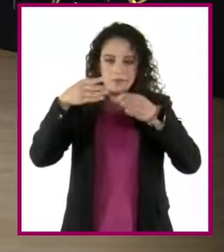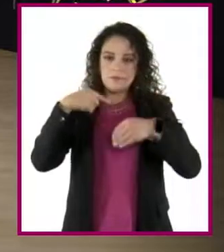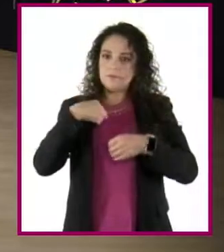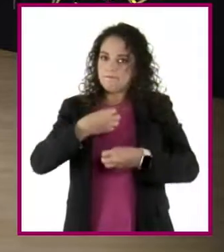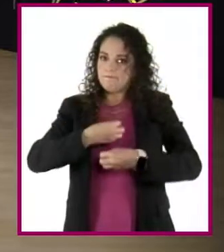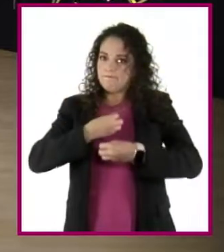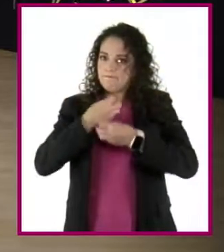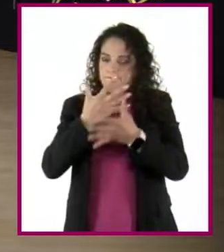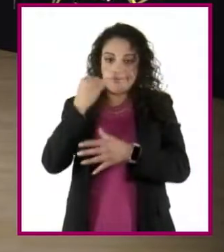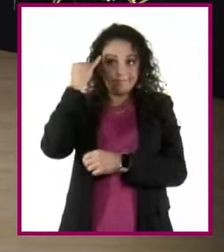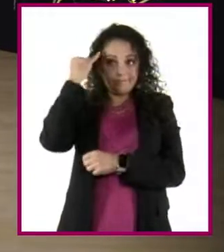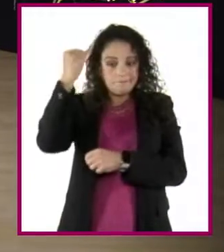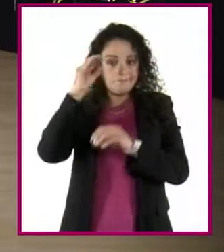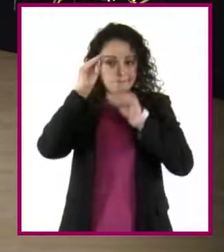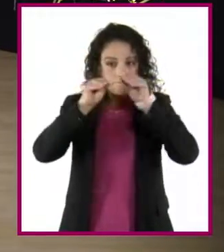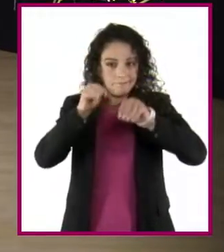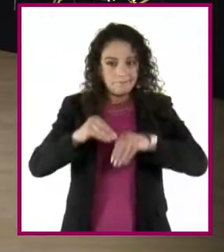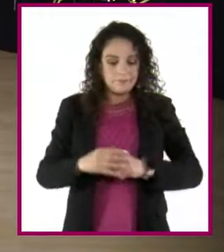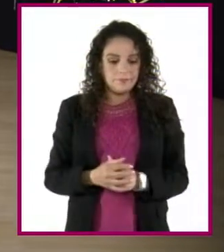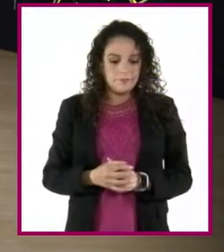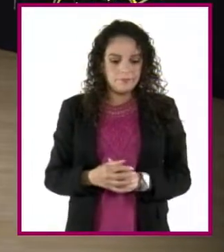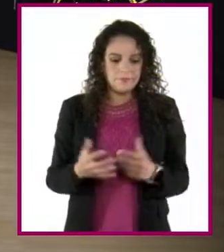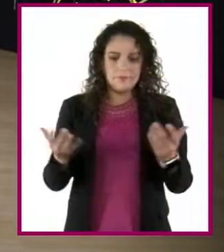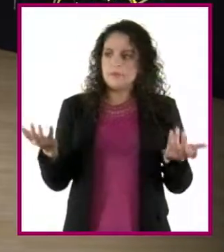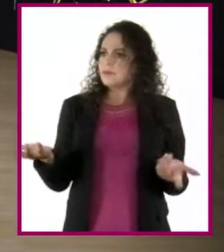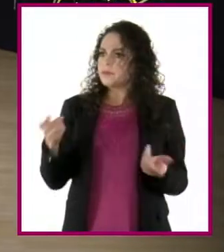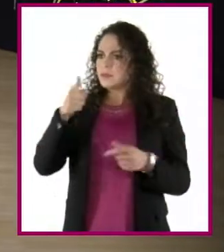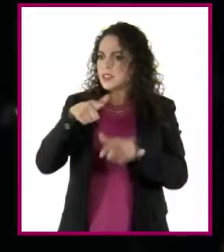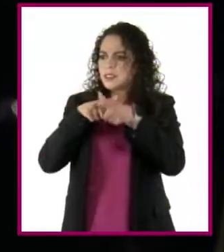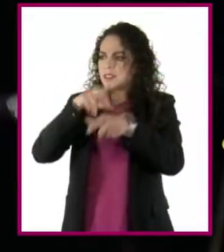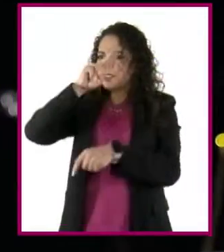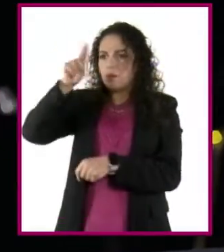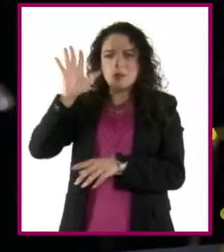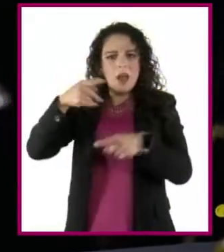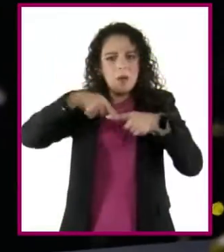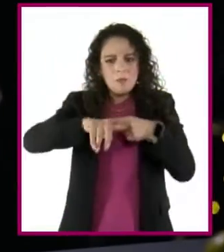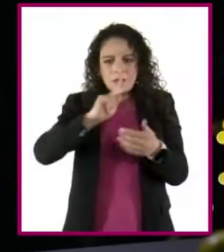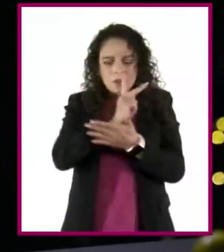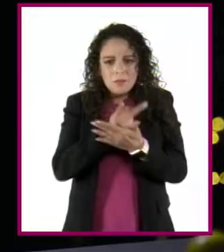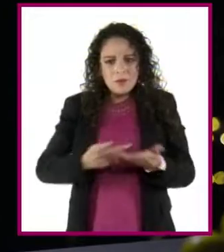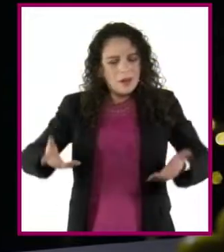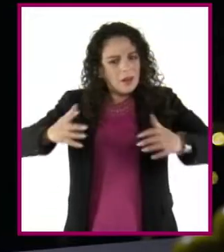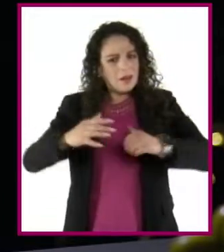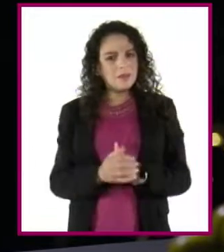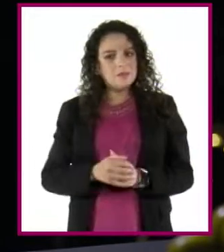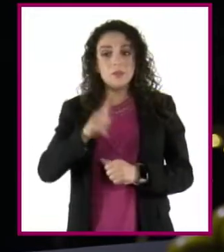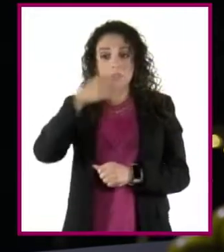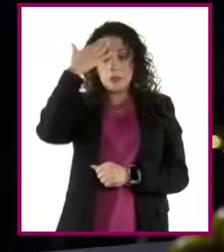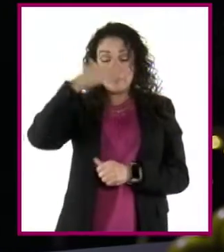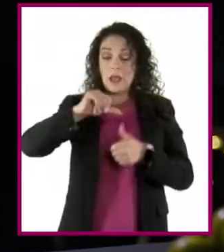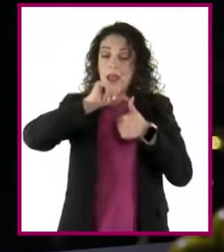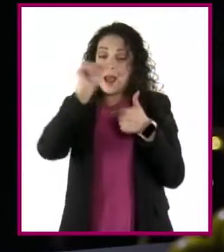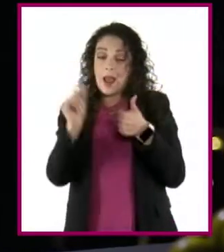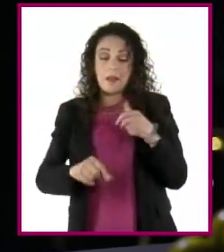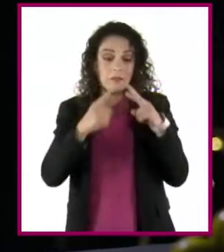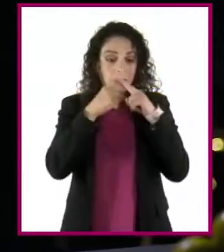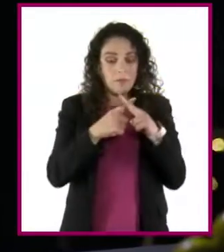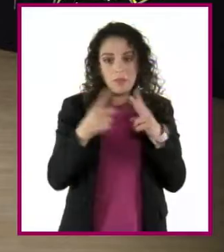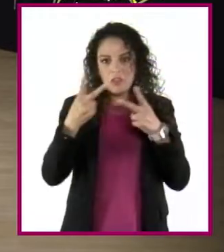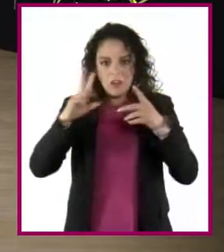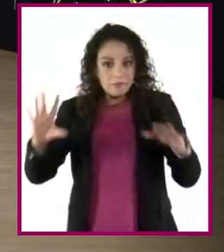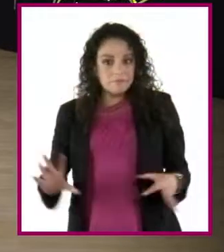Oye, Patia, Ismara está pintando y ya empezó el programa. ¿Sabían, muchachos, que el arte y las matemáticas tienen mucho en